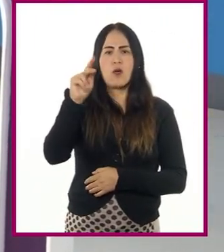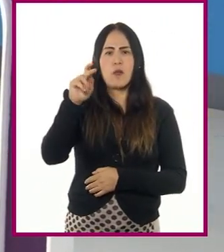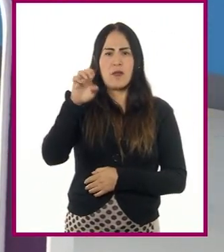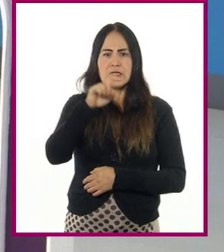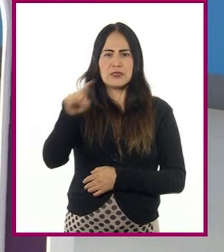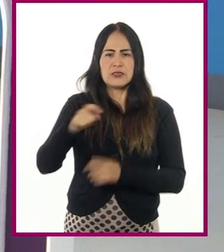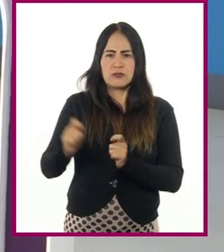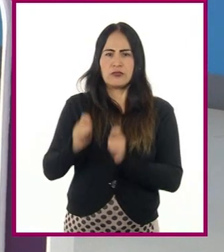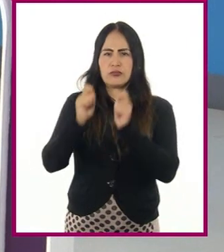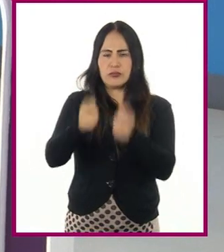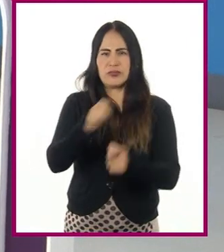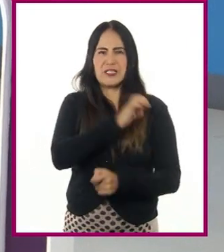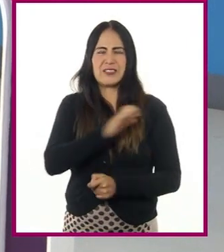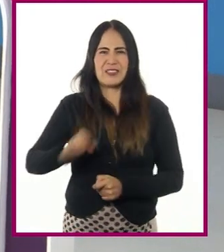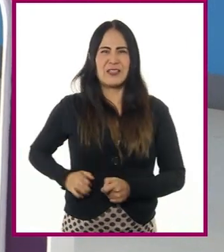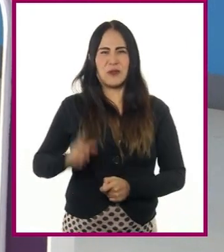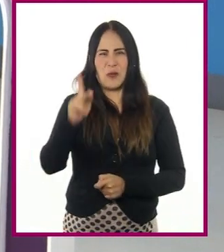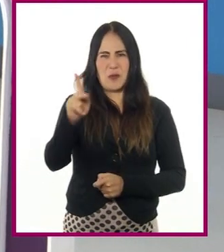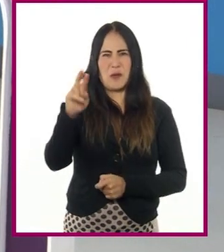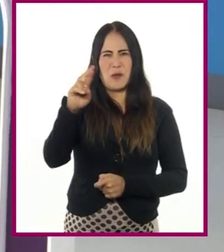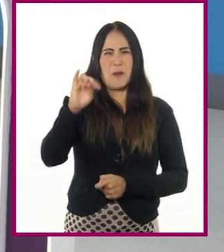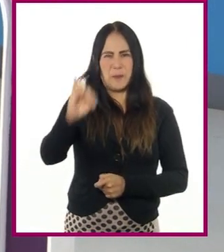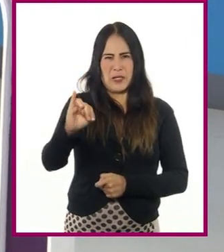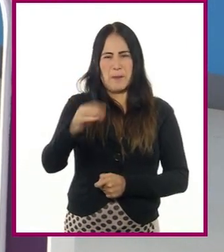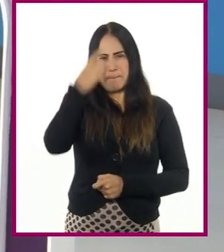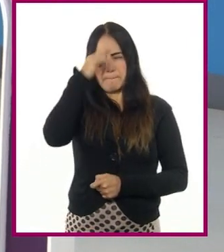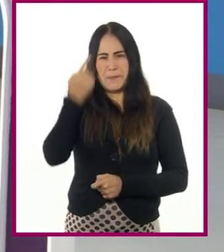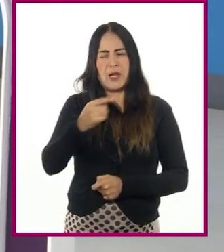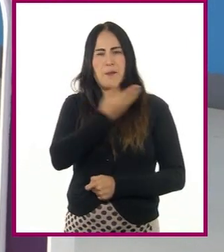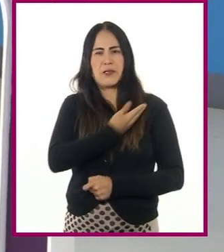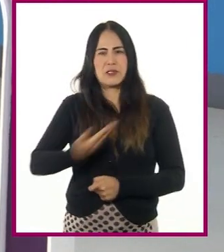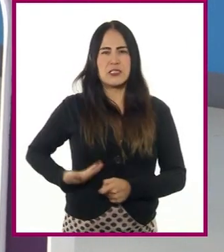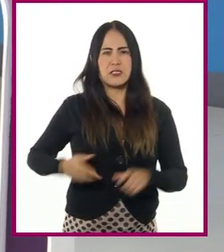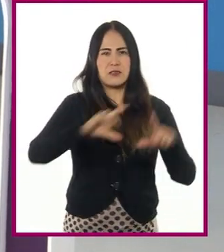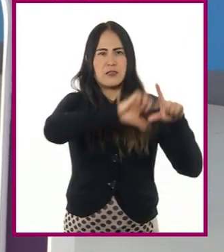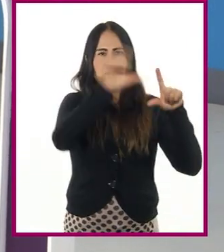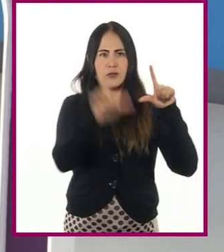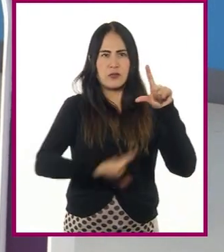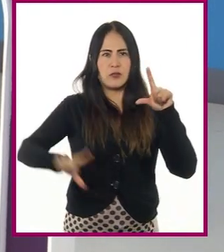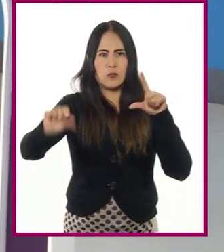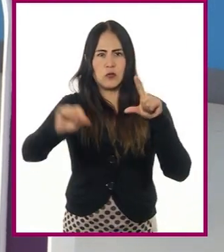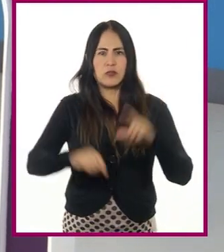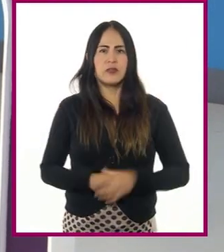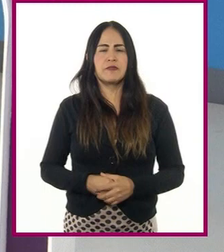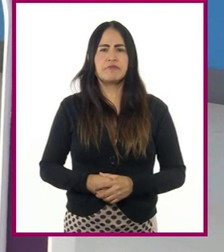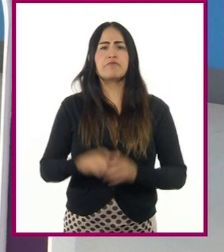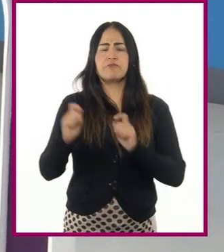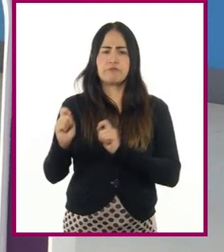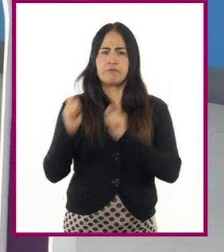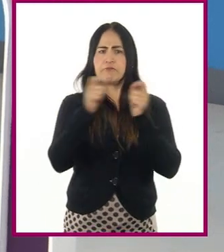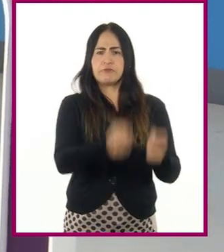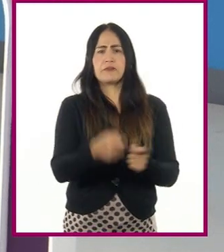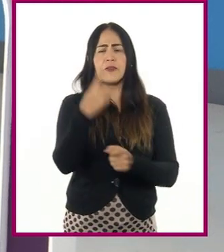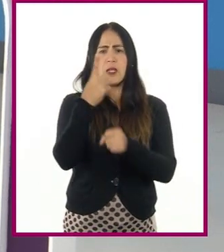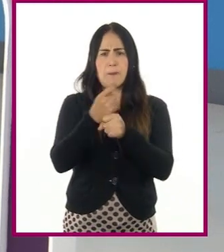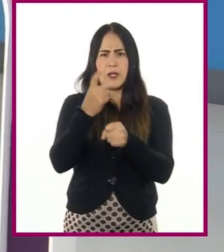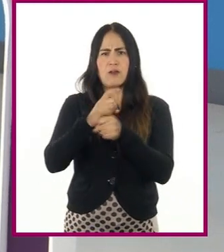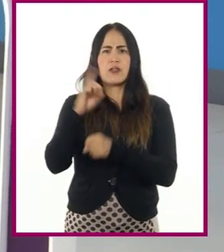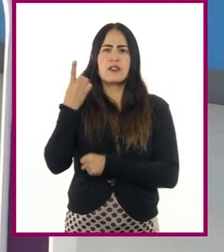del Partido Revolucionario Institucional a la presidencia de la República, cargo que asumió el 1 de diciembre